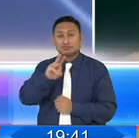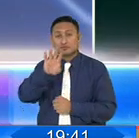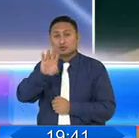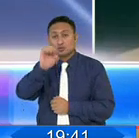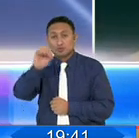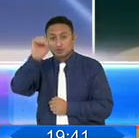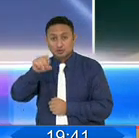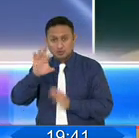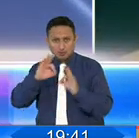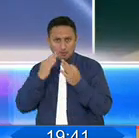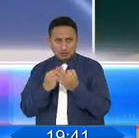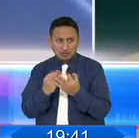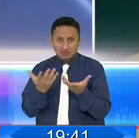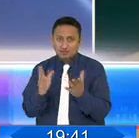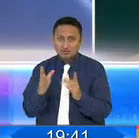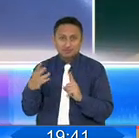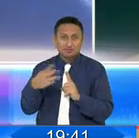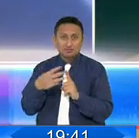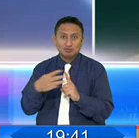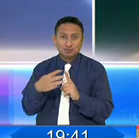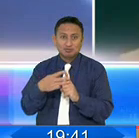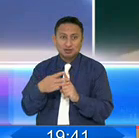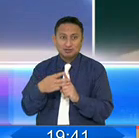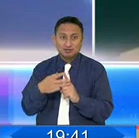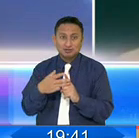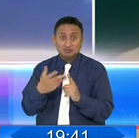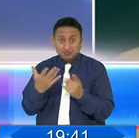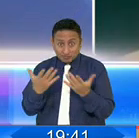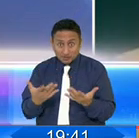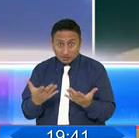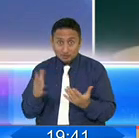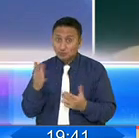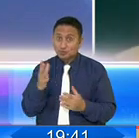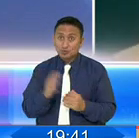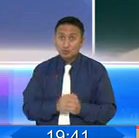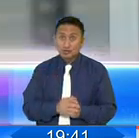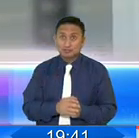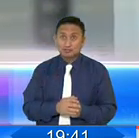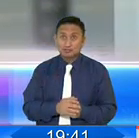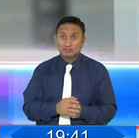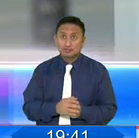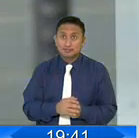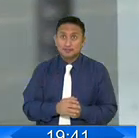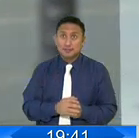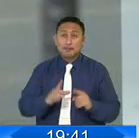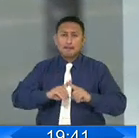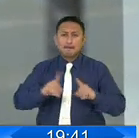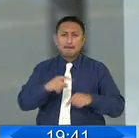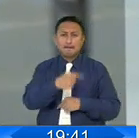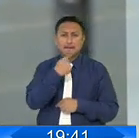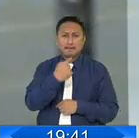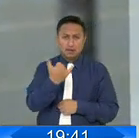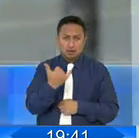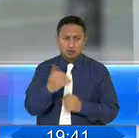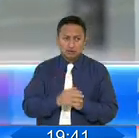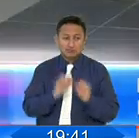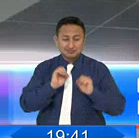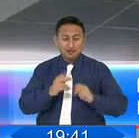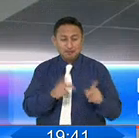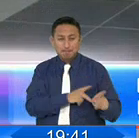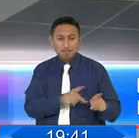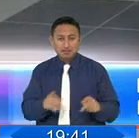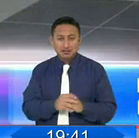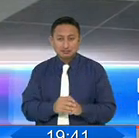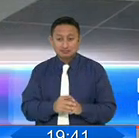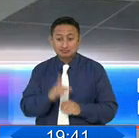de familias que no tienen acceso a un 100% de conectividad a través de internet. Sin embargo, asegura que se están creando planes para